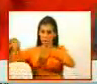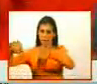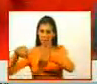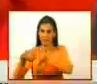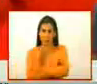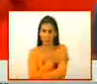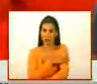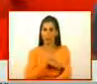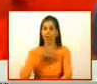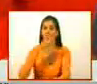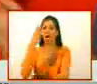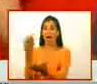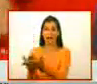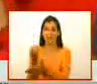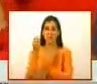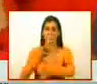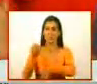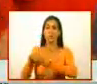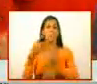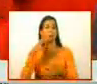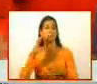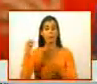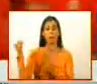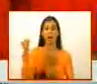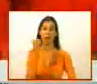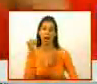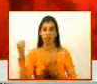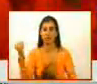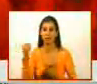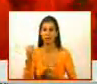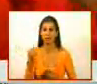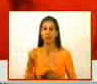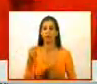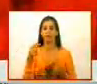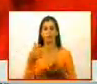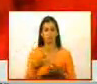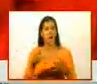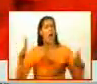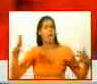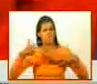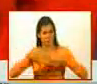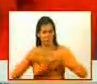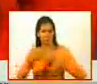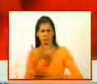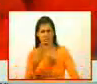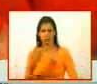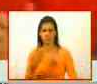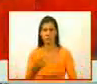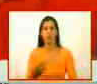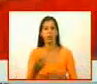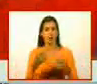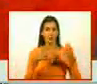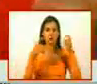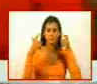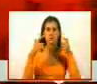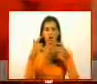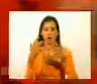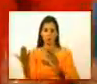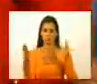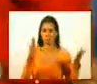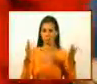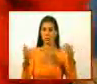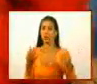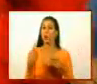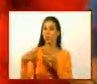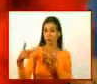Asamblea Nacional, que parecía que iban a ir haciendo bailoterapia de aerobic, y ayer una gran marcha nacional de los estudiantes bolivarianos. Segundo,